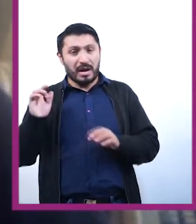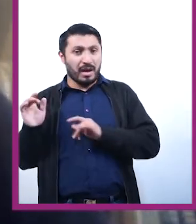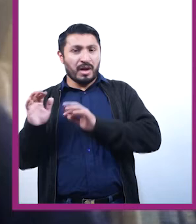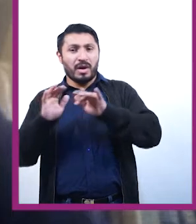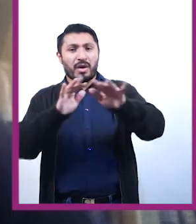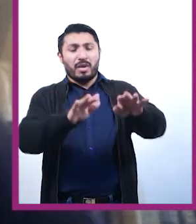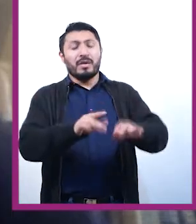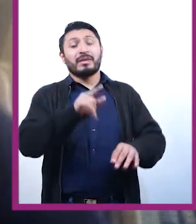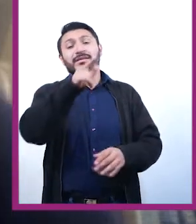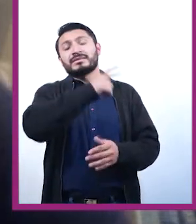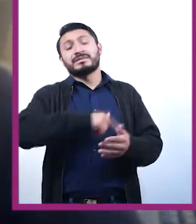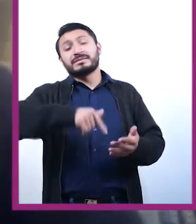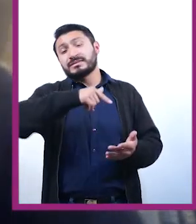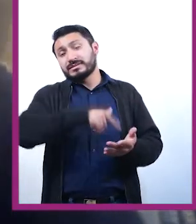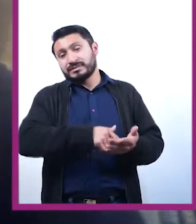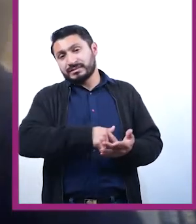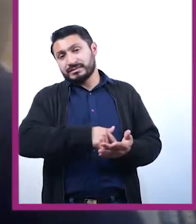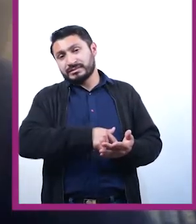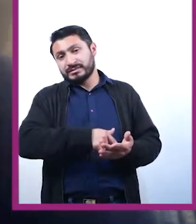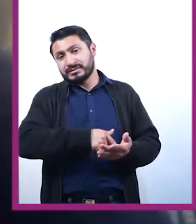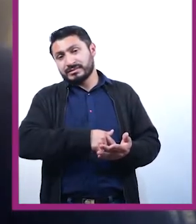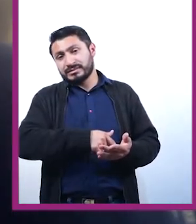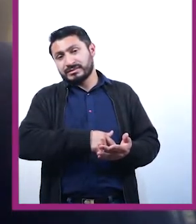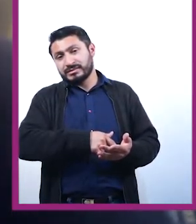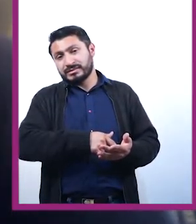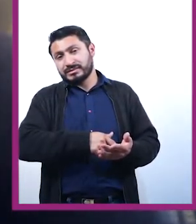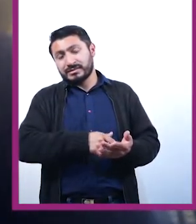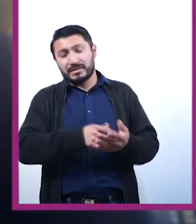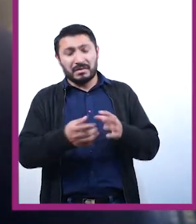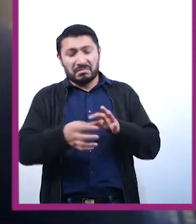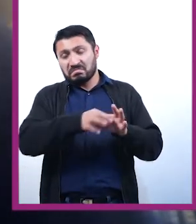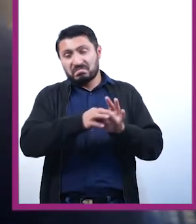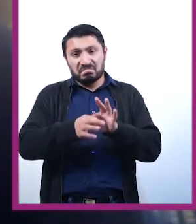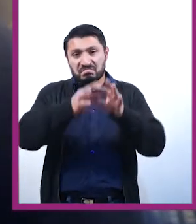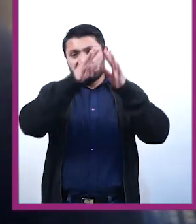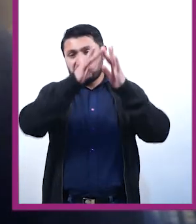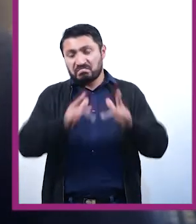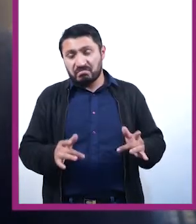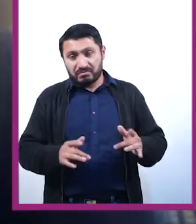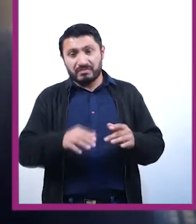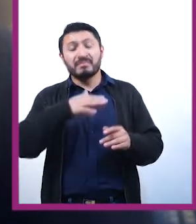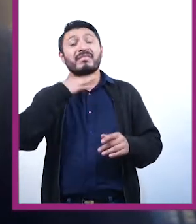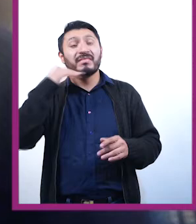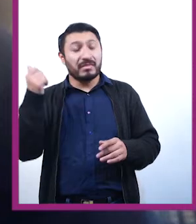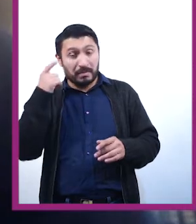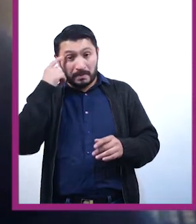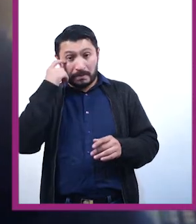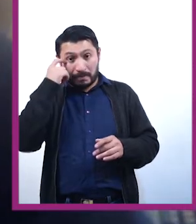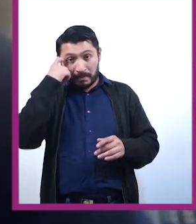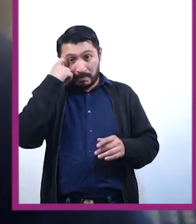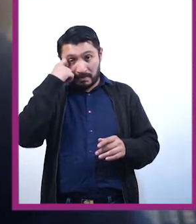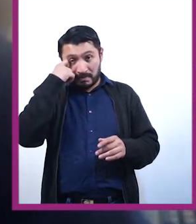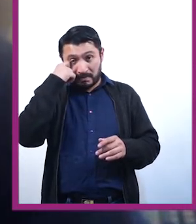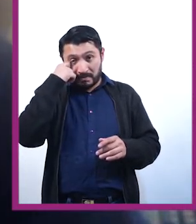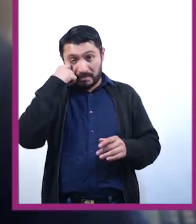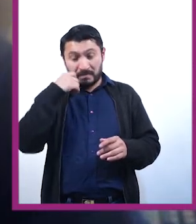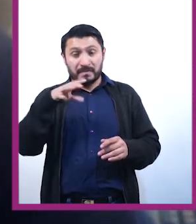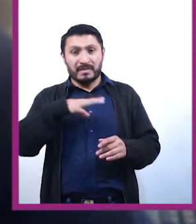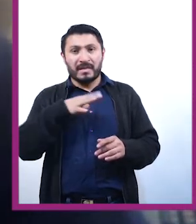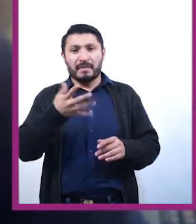que es una región al confino entre Francia y Alemania, donde se producía el